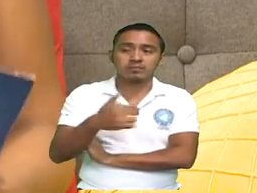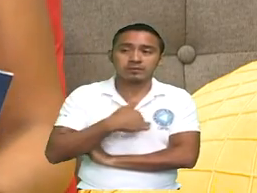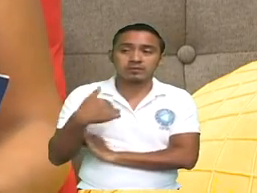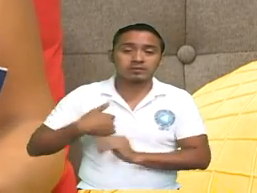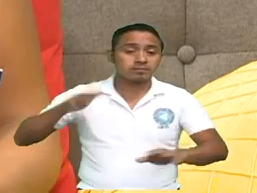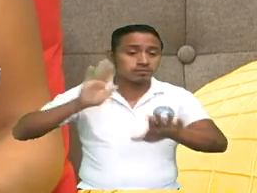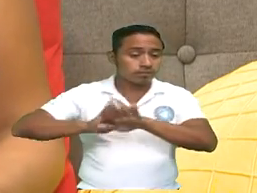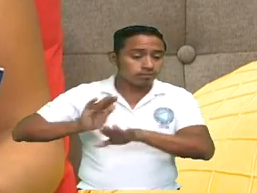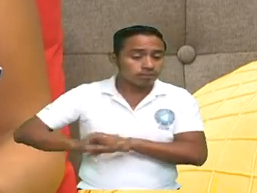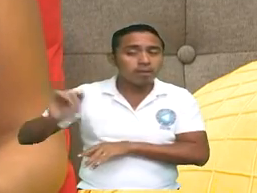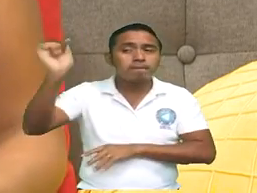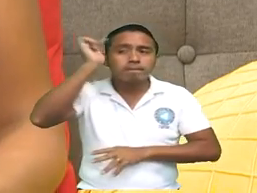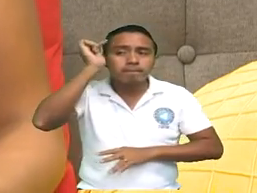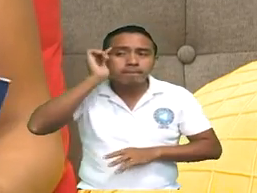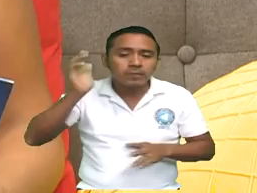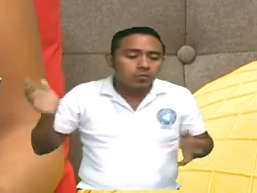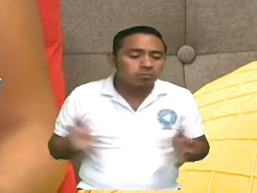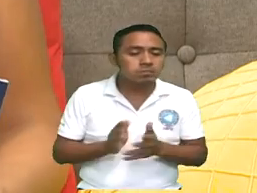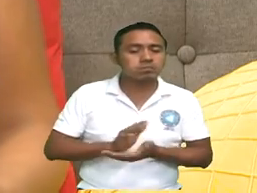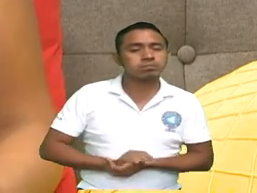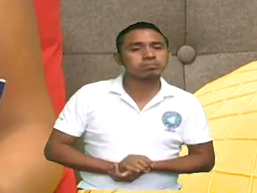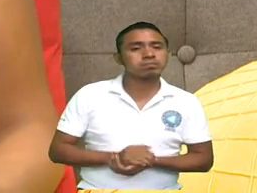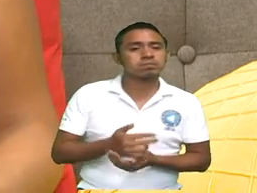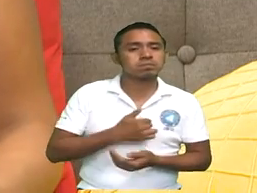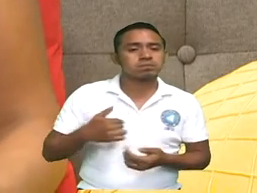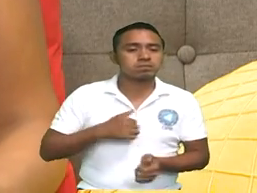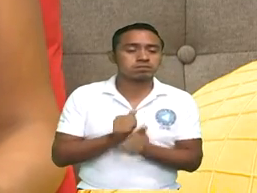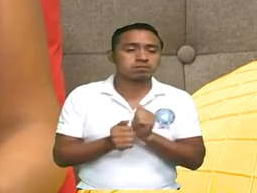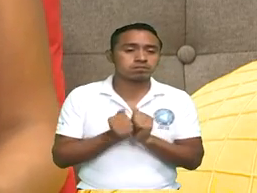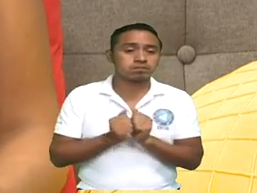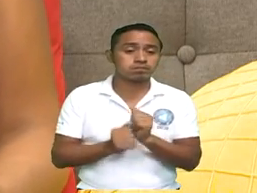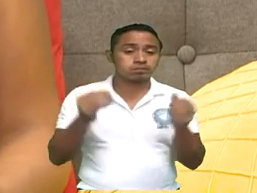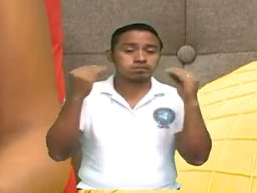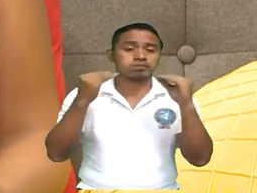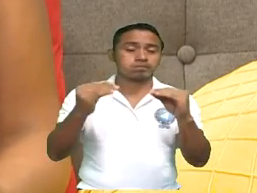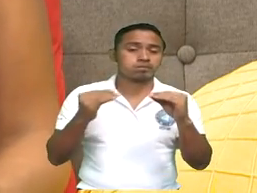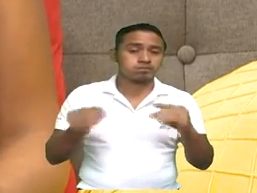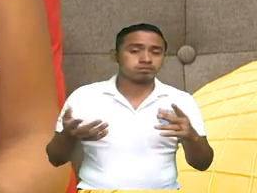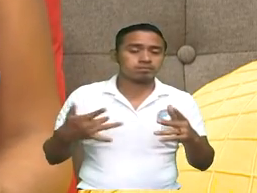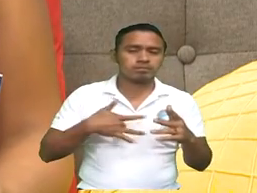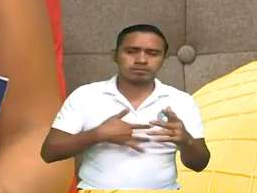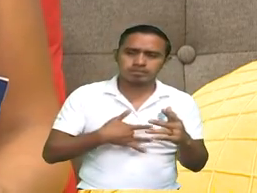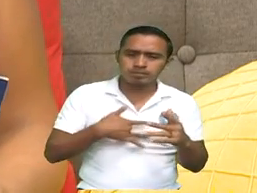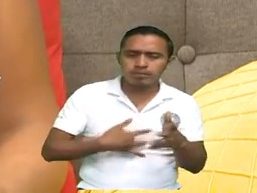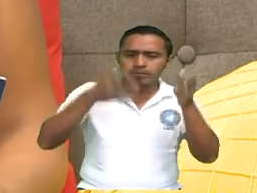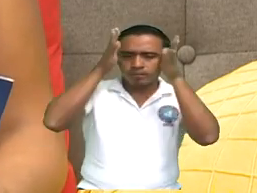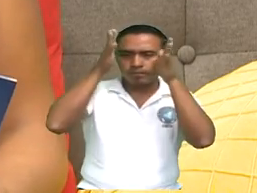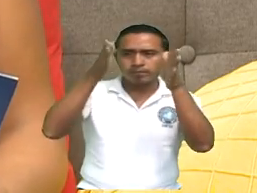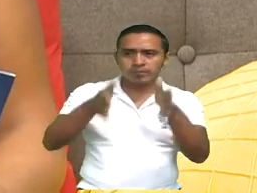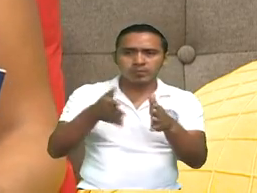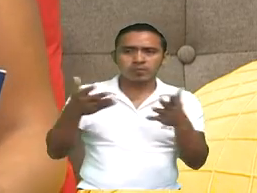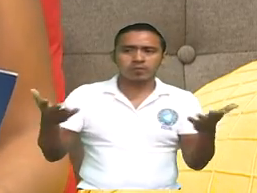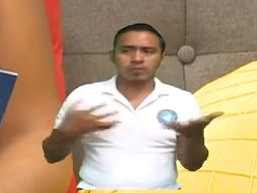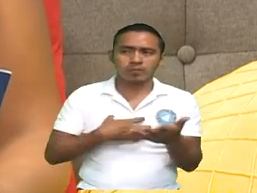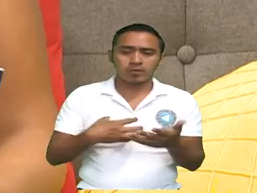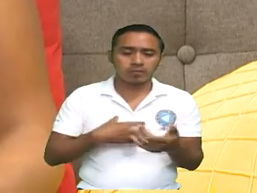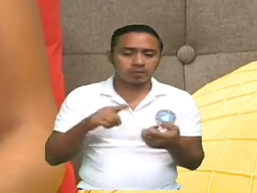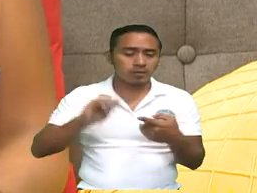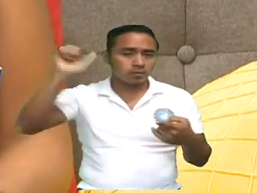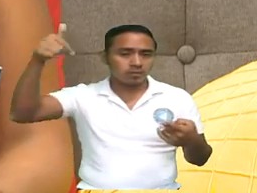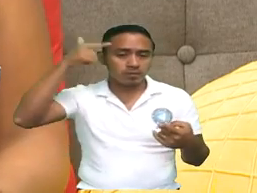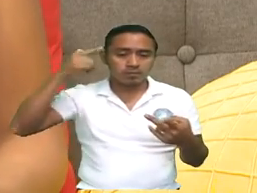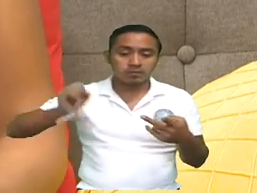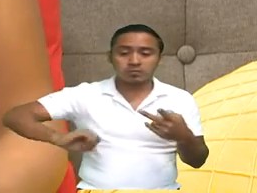un llamado a reflexionar sobre todos esos problemas educativos que requieren de atención de parte de gobierno,